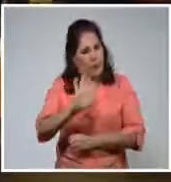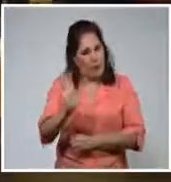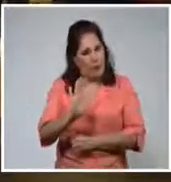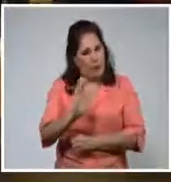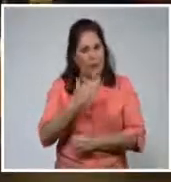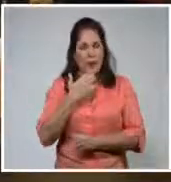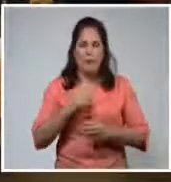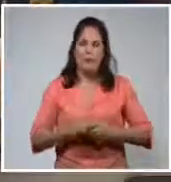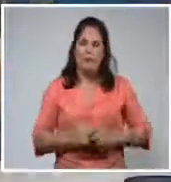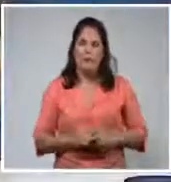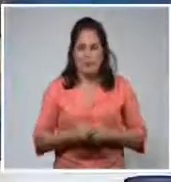provechosa semana.